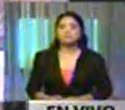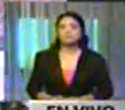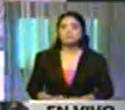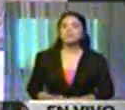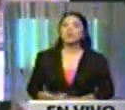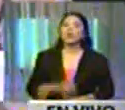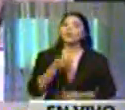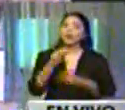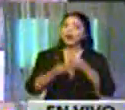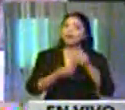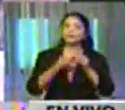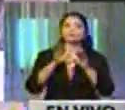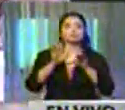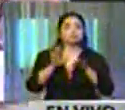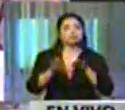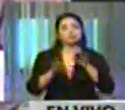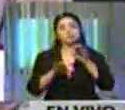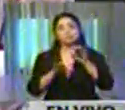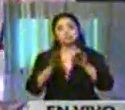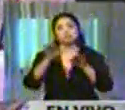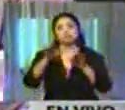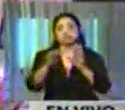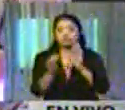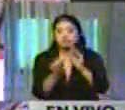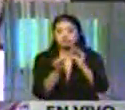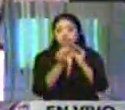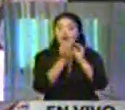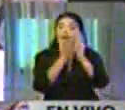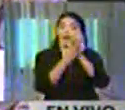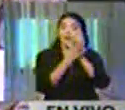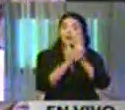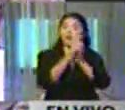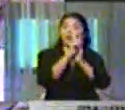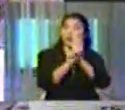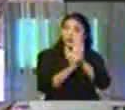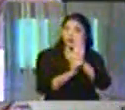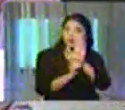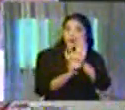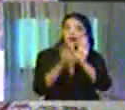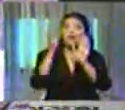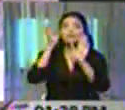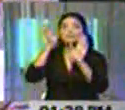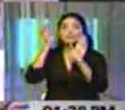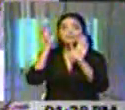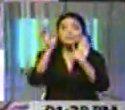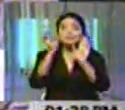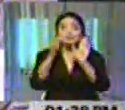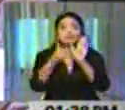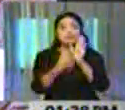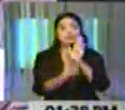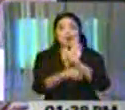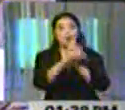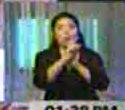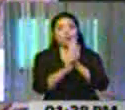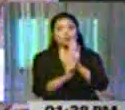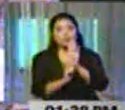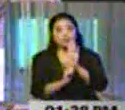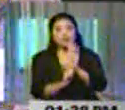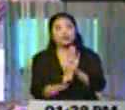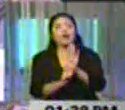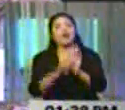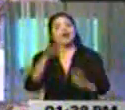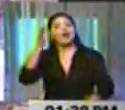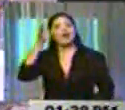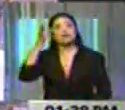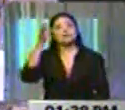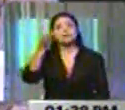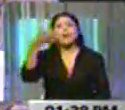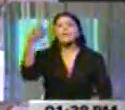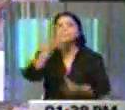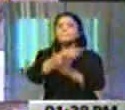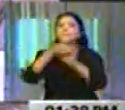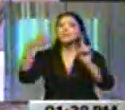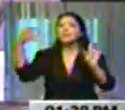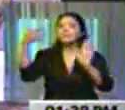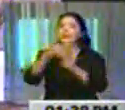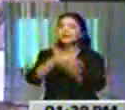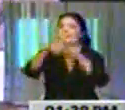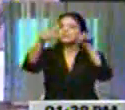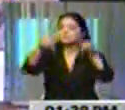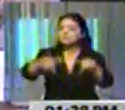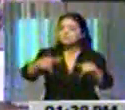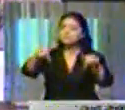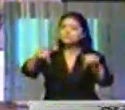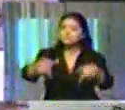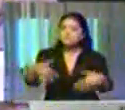las cosas conforme a lo que esta Constitución les exige. Les exige, porque lo que está ocurriendo allí es